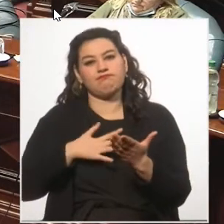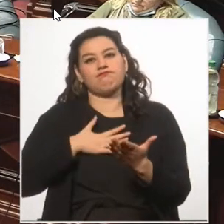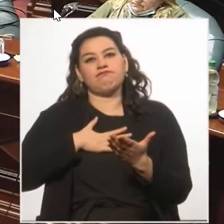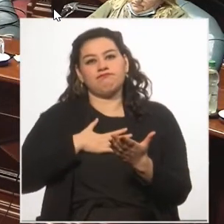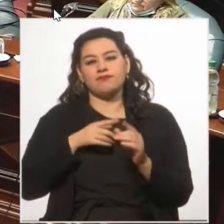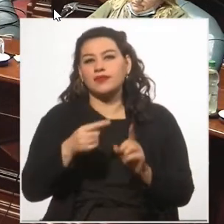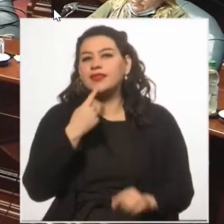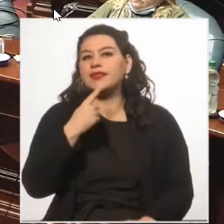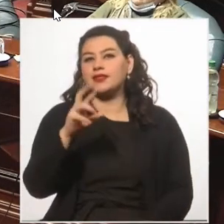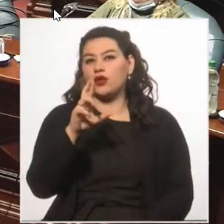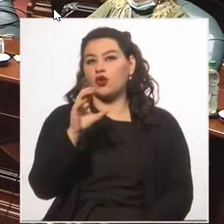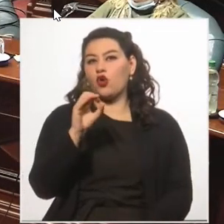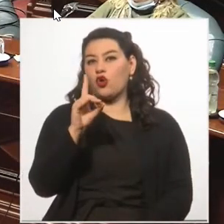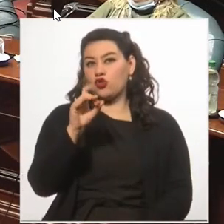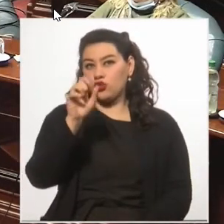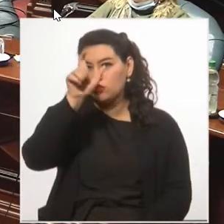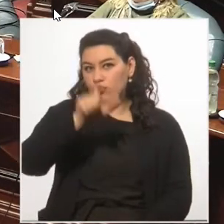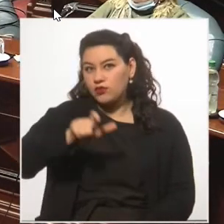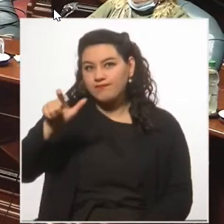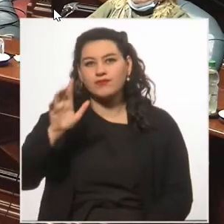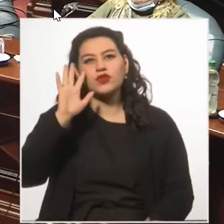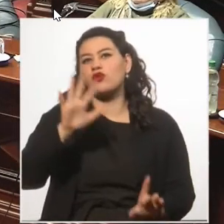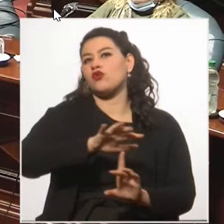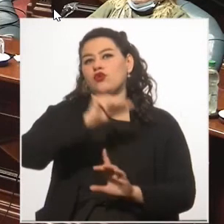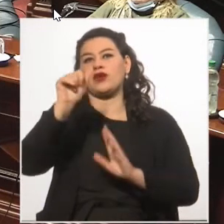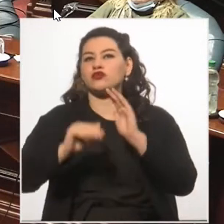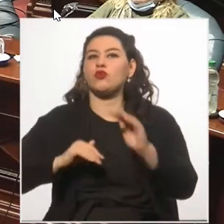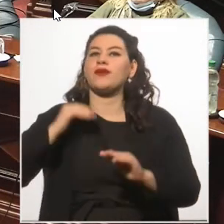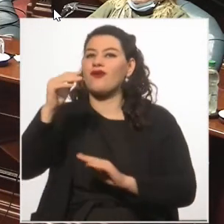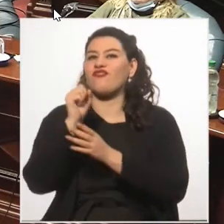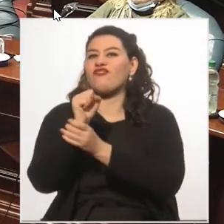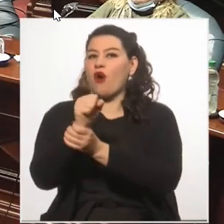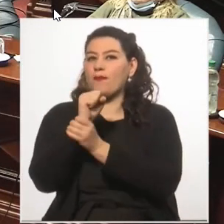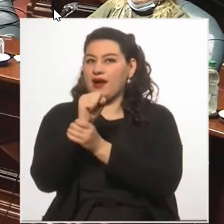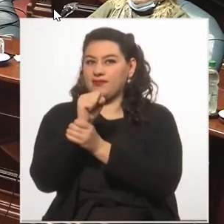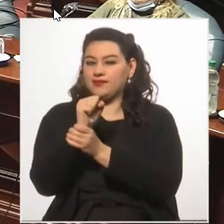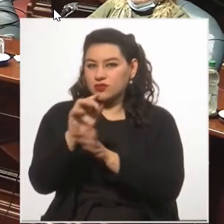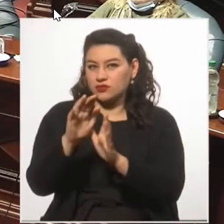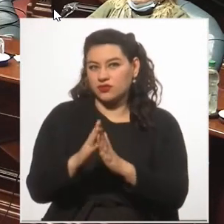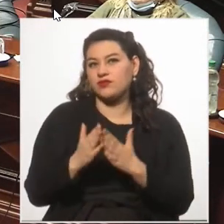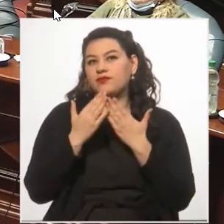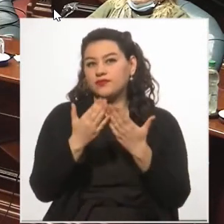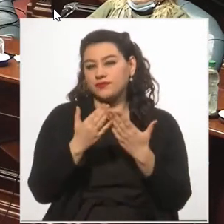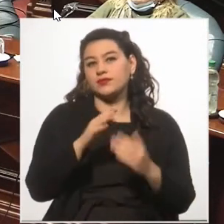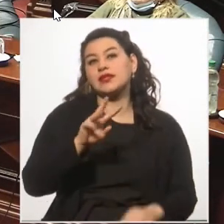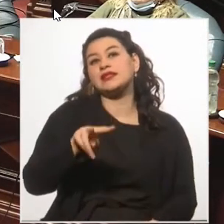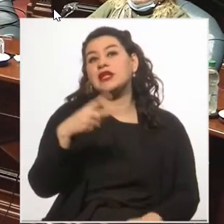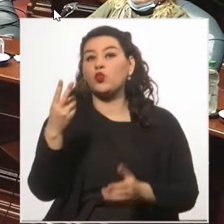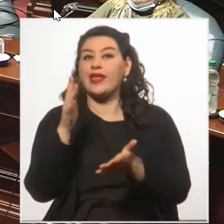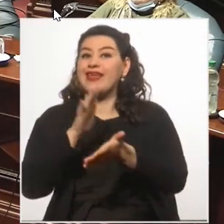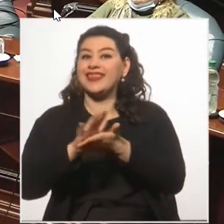ha dicho que el nombre de Rodó no logró superar la fama de su obra maestra. La segunda